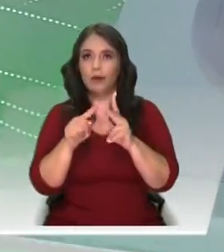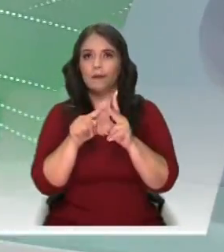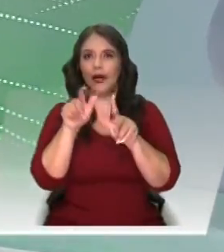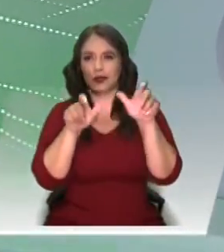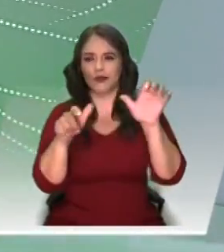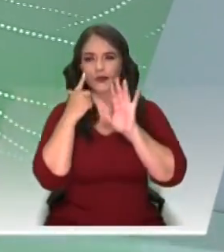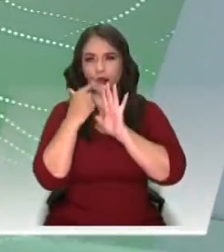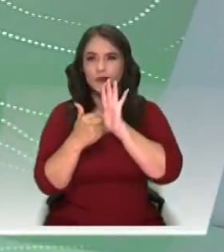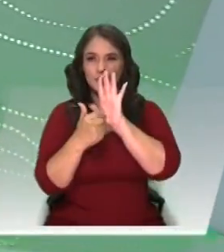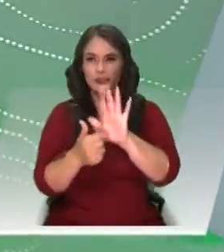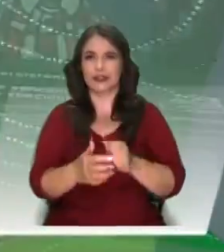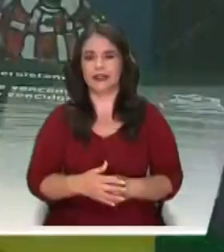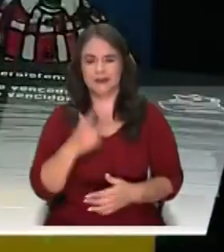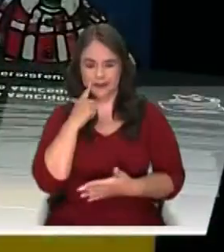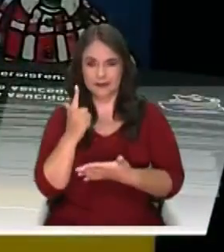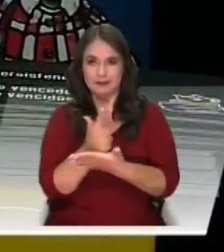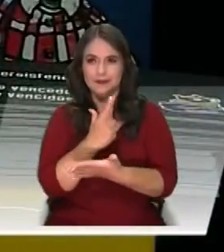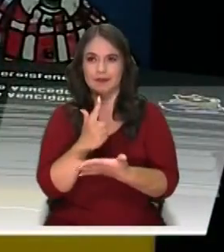de los textos.